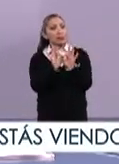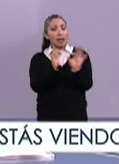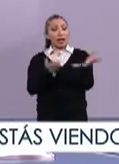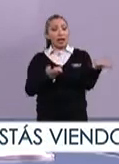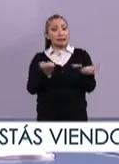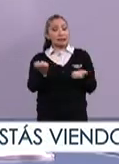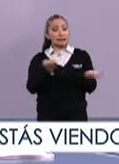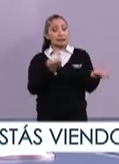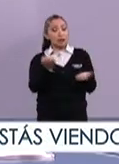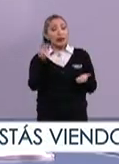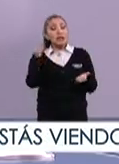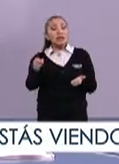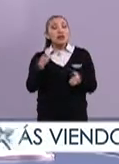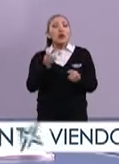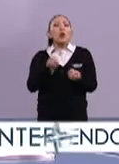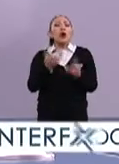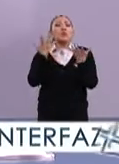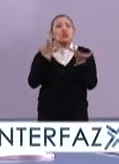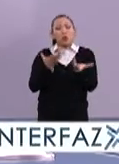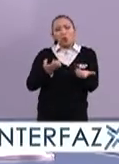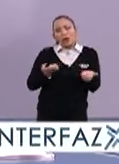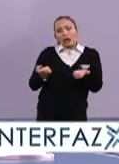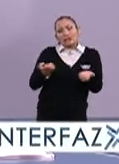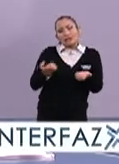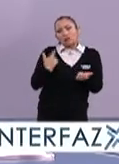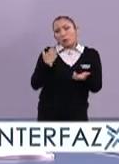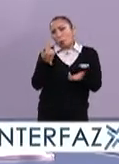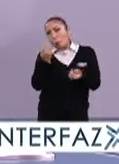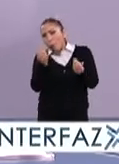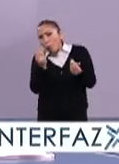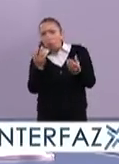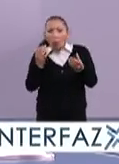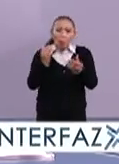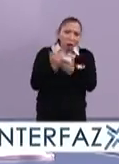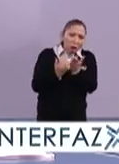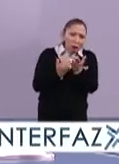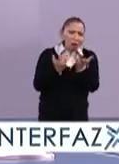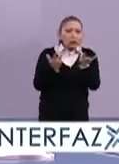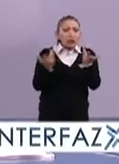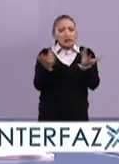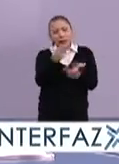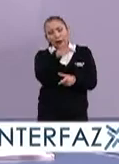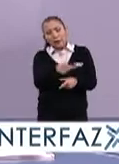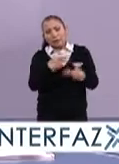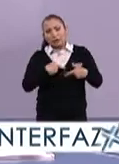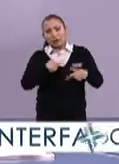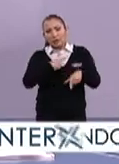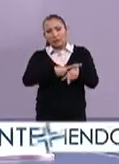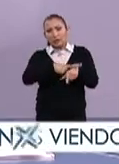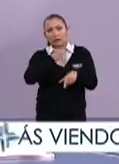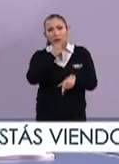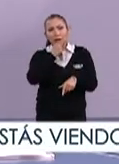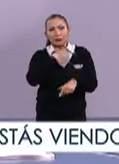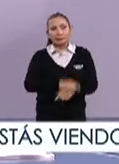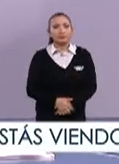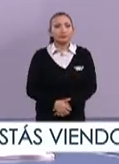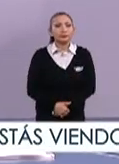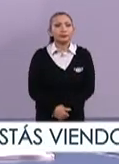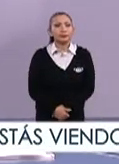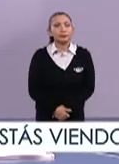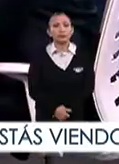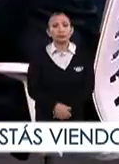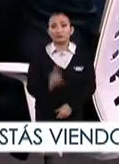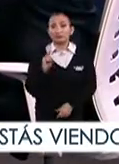actividad física y qué tanta actividad física debe realizar un paciente con diabetes. Sí, pues es